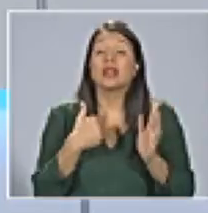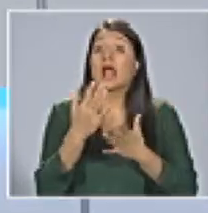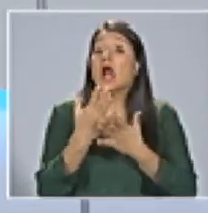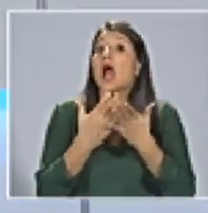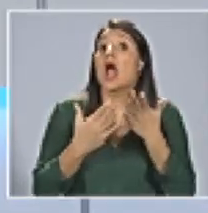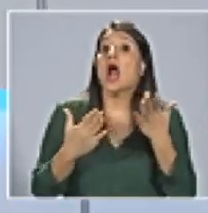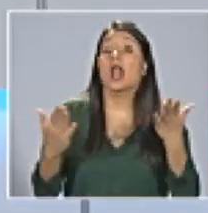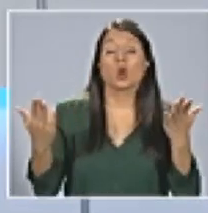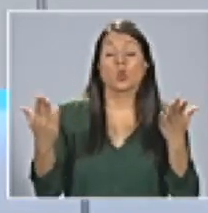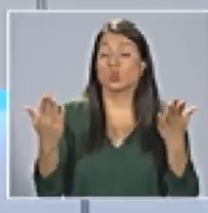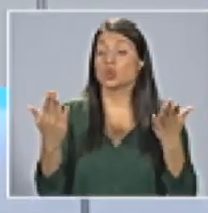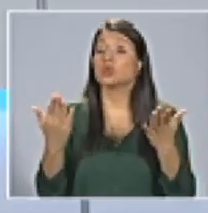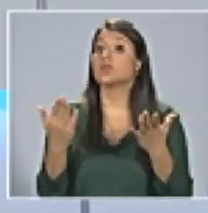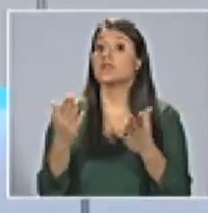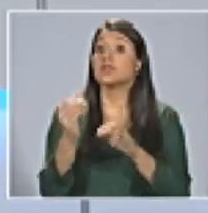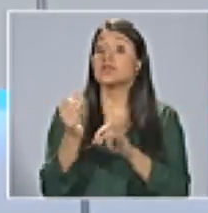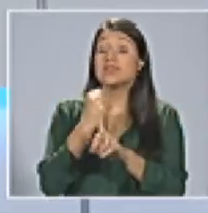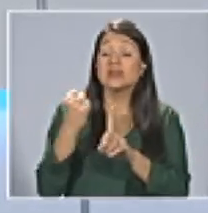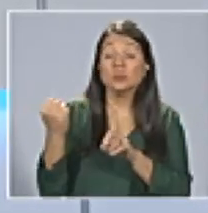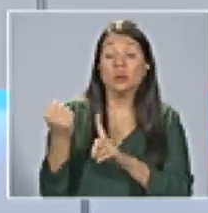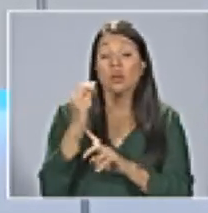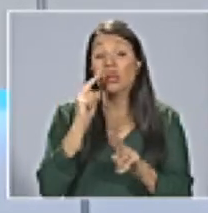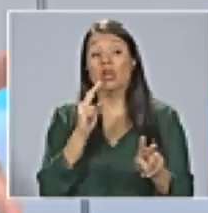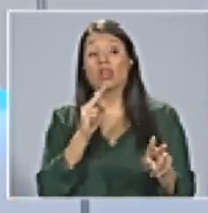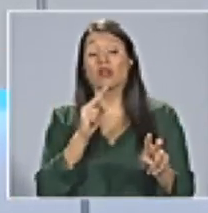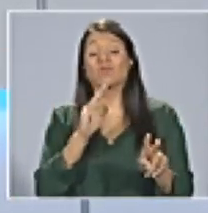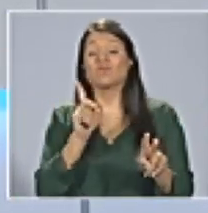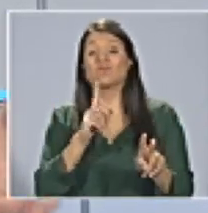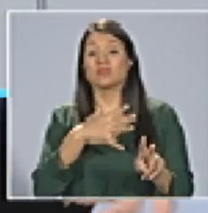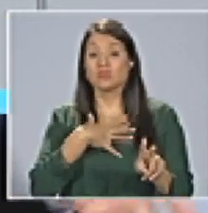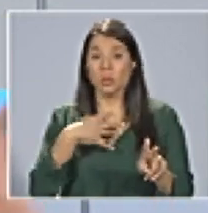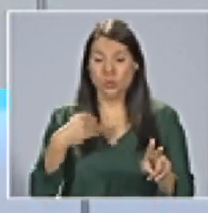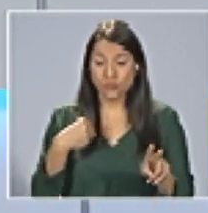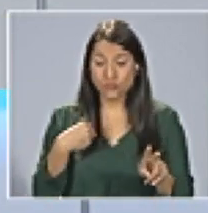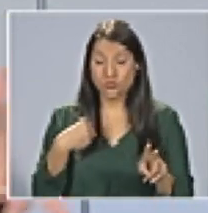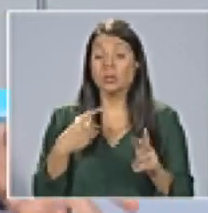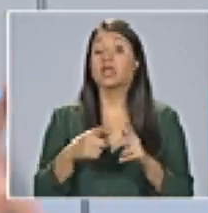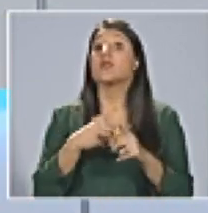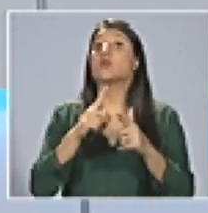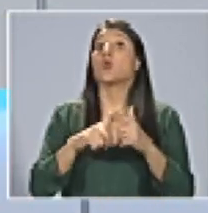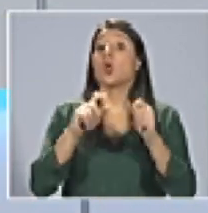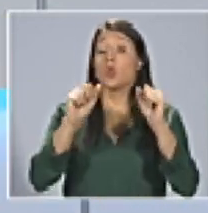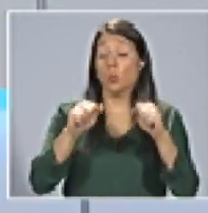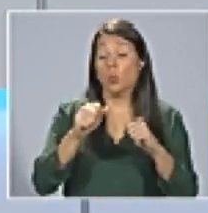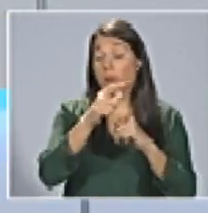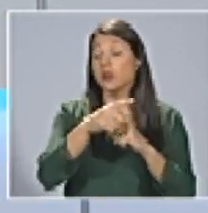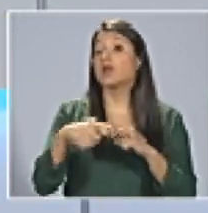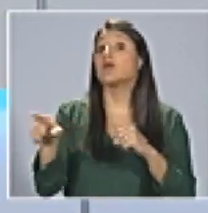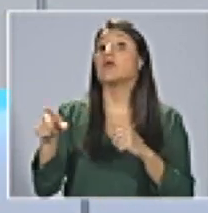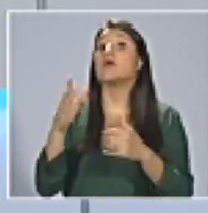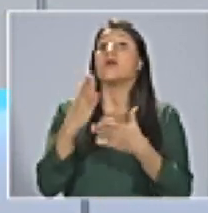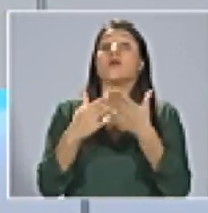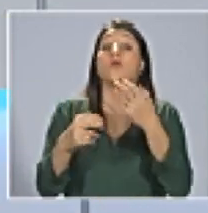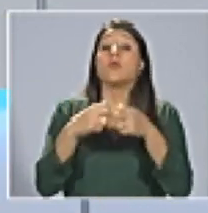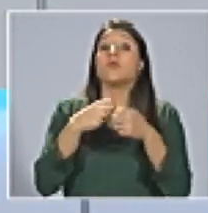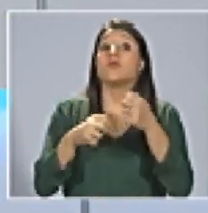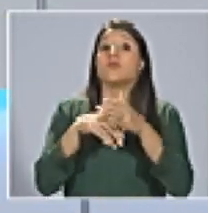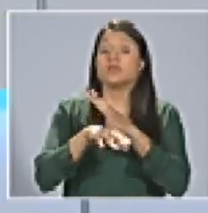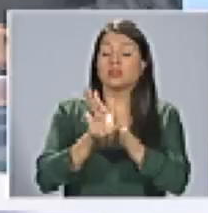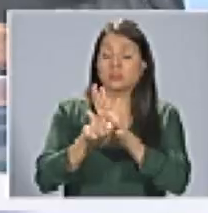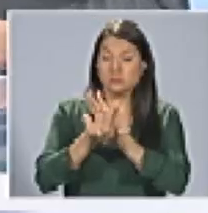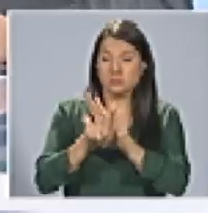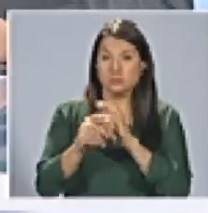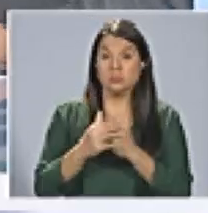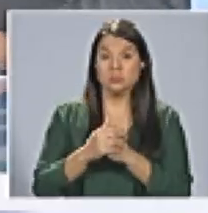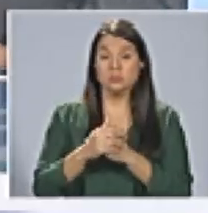imposiciones de personas que no están capacitadas, que la ciudadanía las pueda detectar y poner ahí sí en un aprieto a la Asamblea Legislativa.